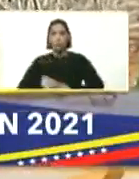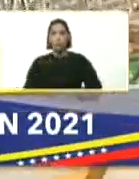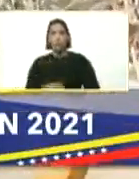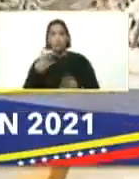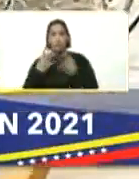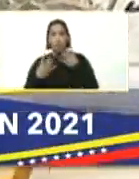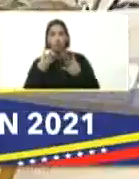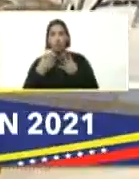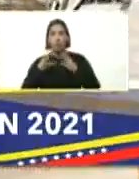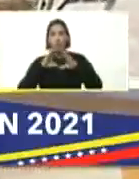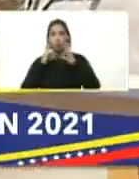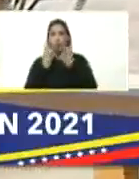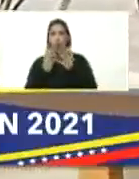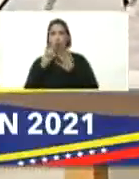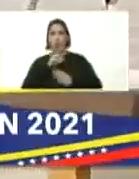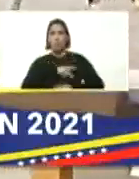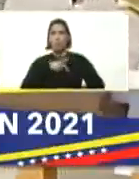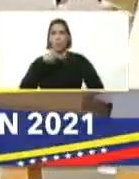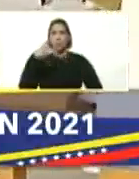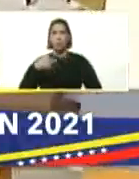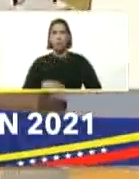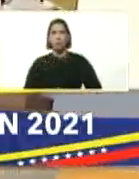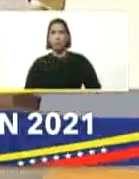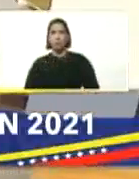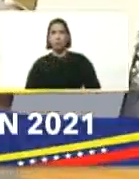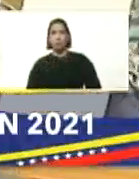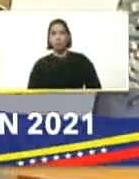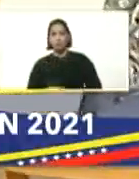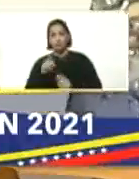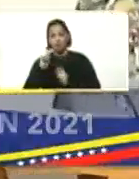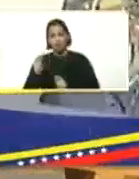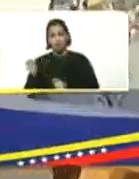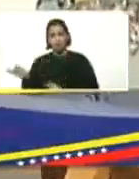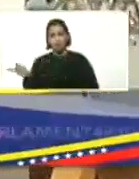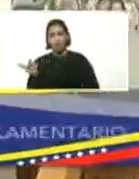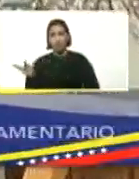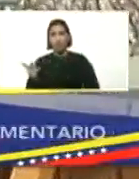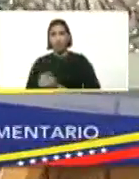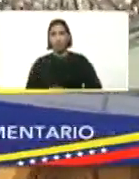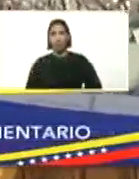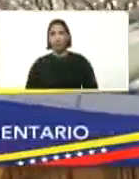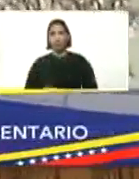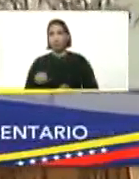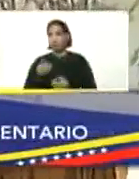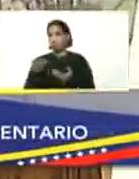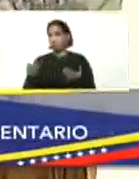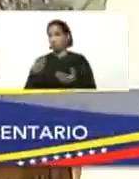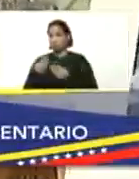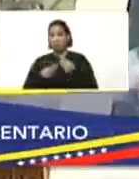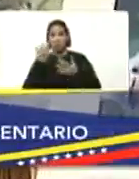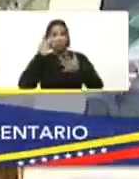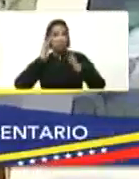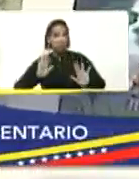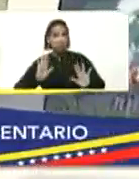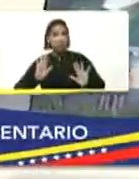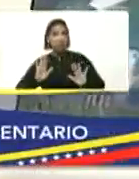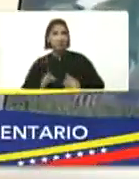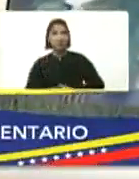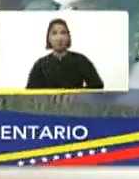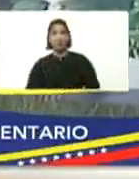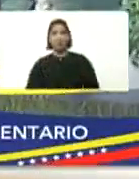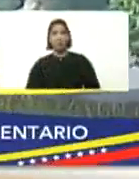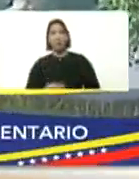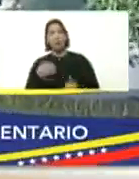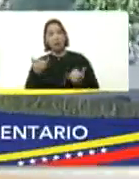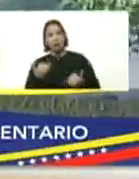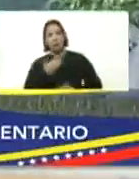de la Poesía. Le dejo la palabra a ustedes dos. Ustedes verán qué hacen conmigo. Señor presidente,